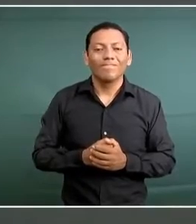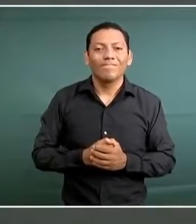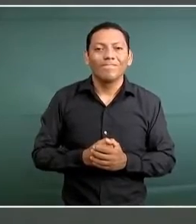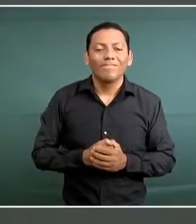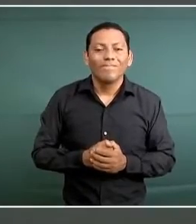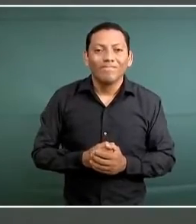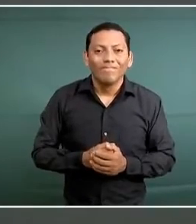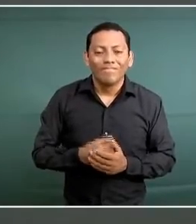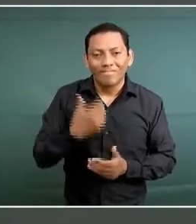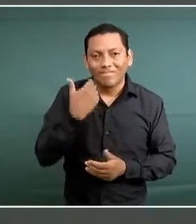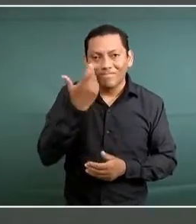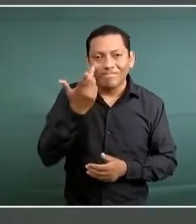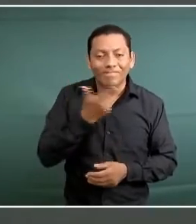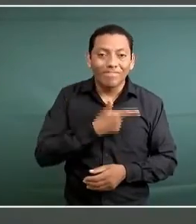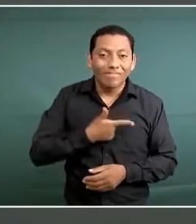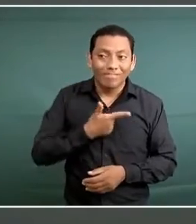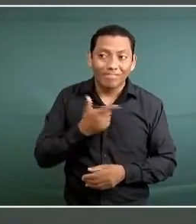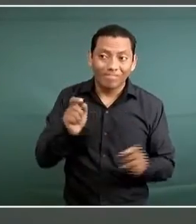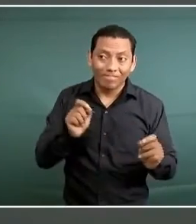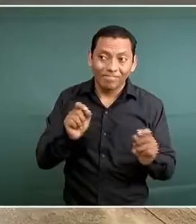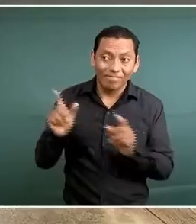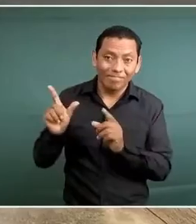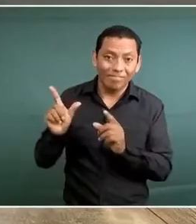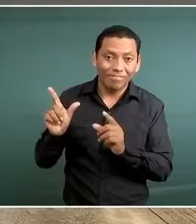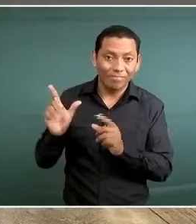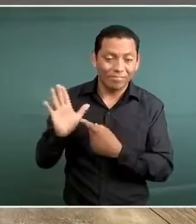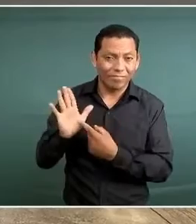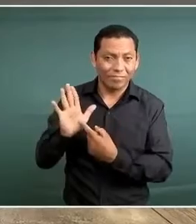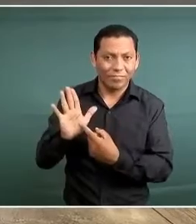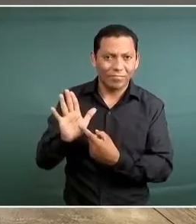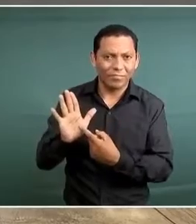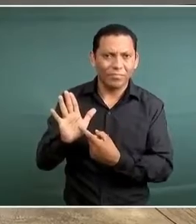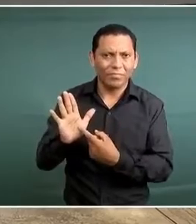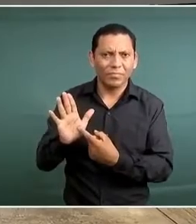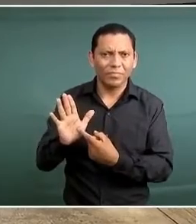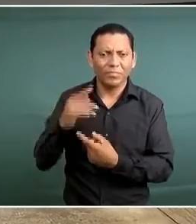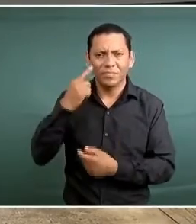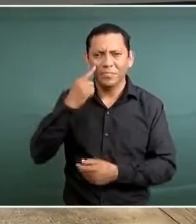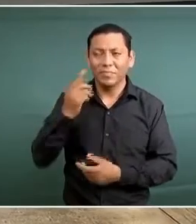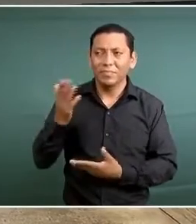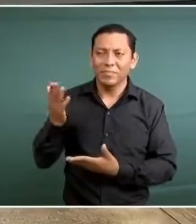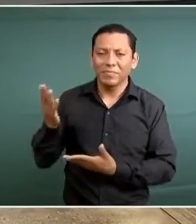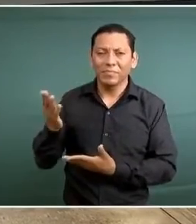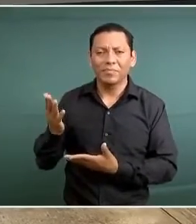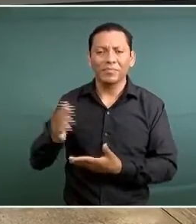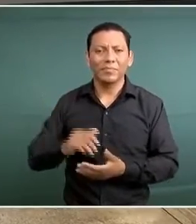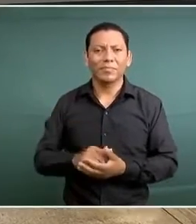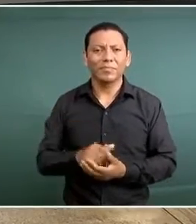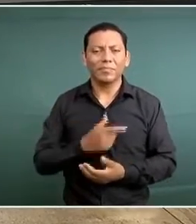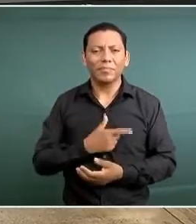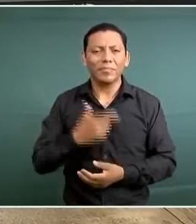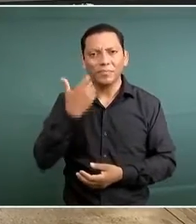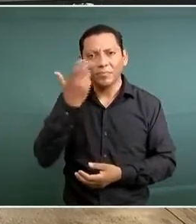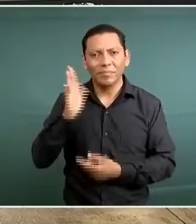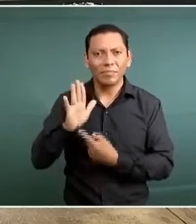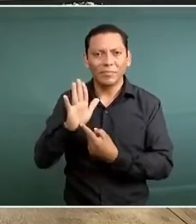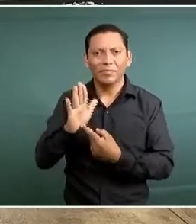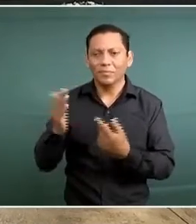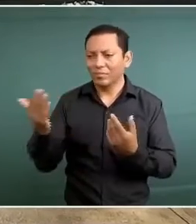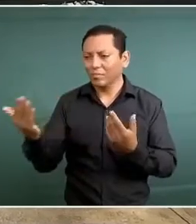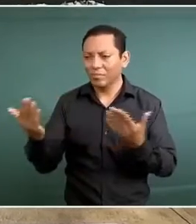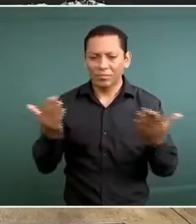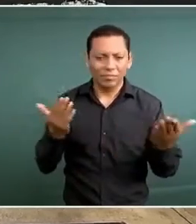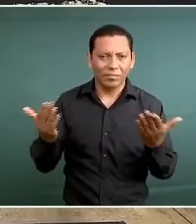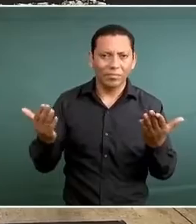se pusiera la lámina en donde se compara